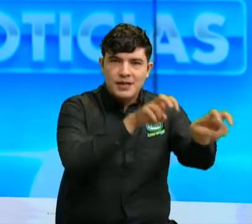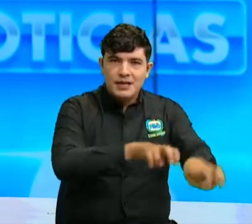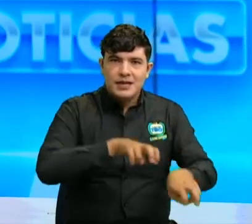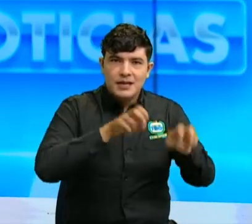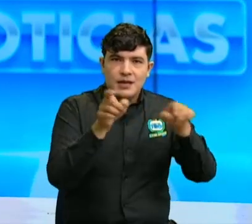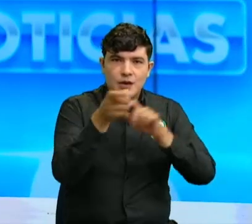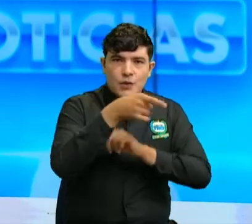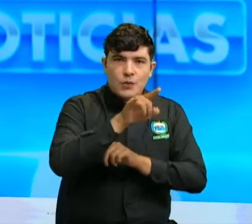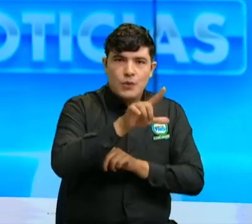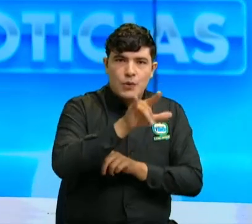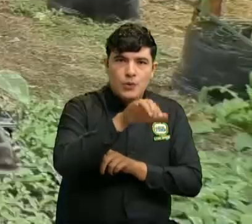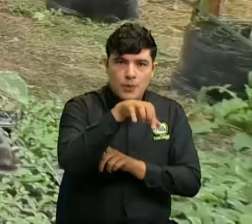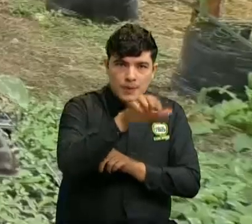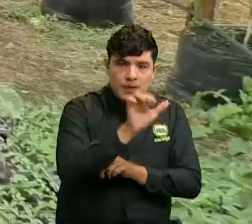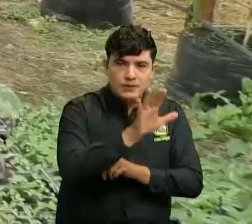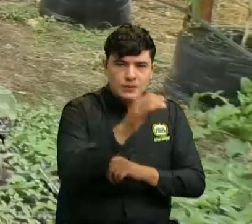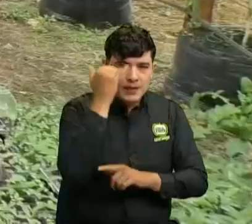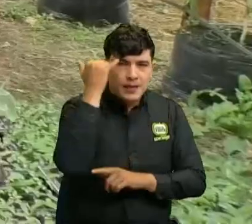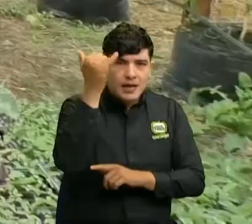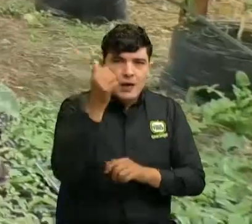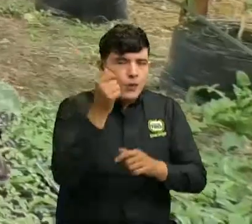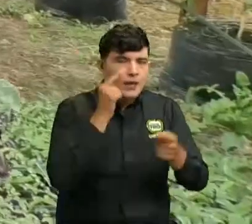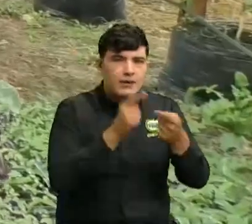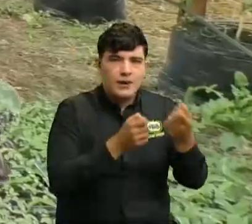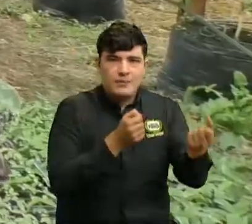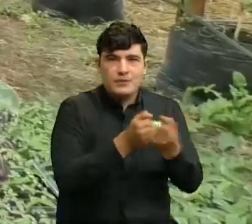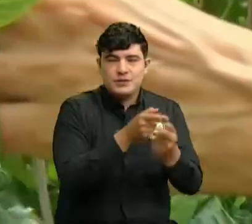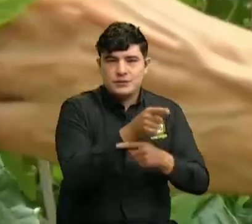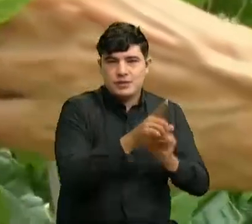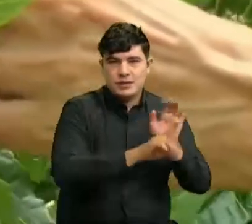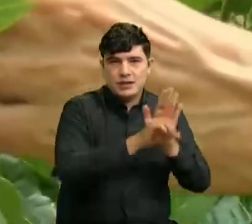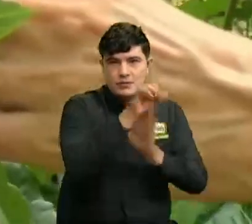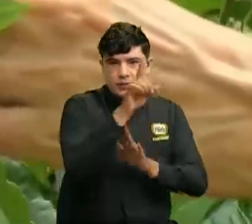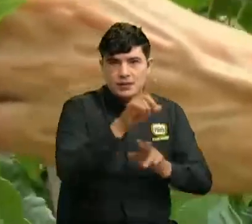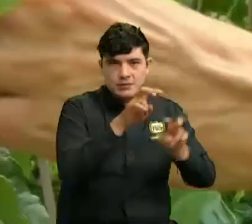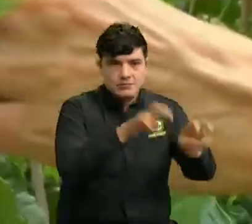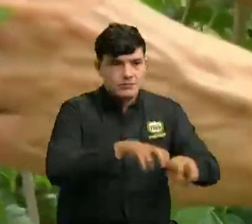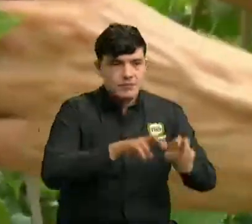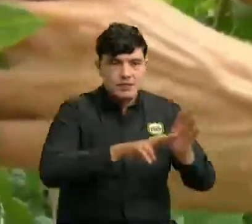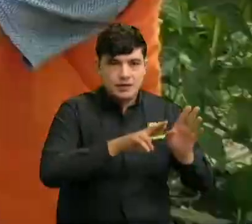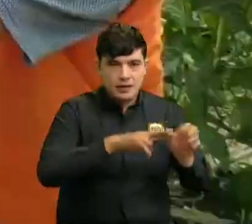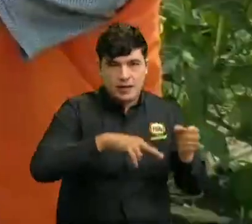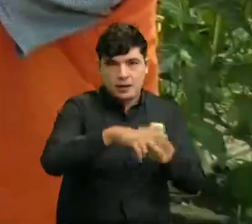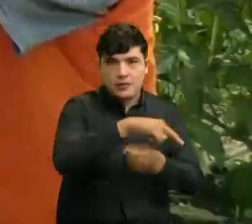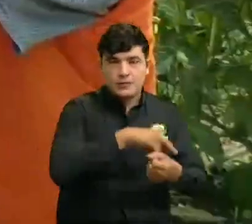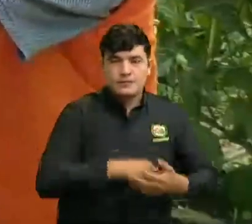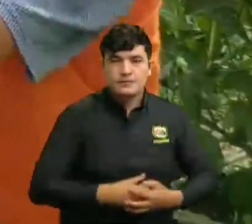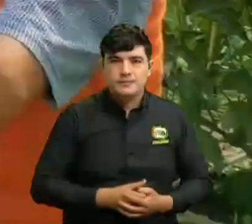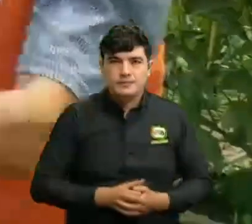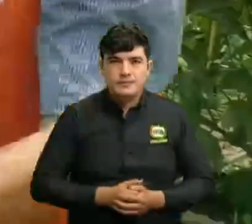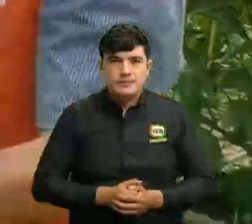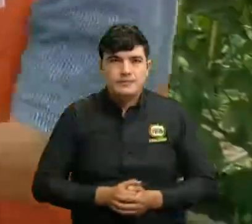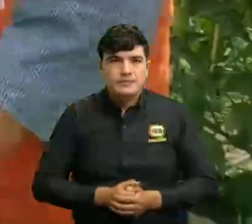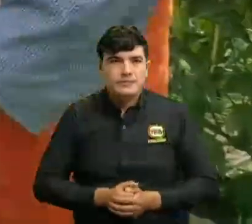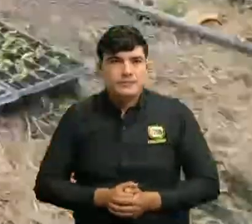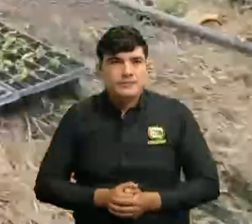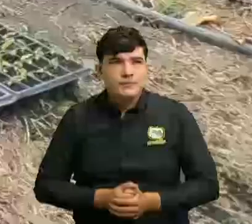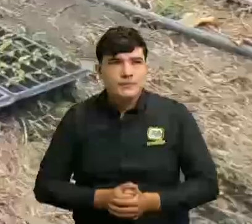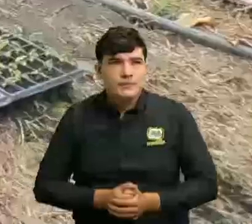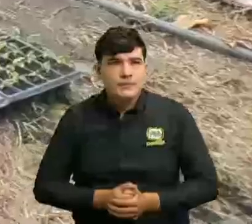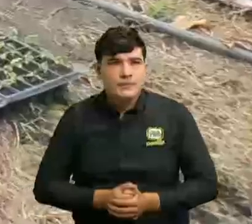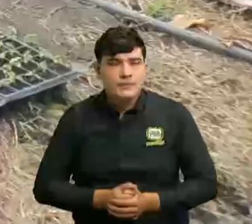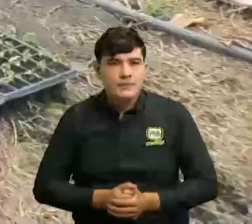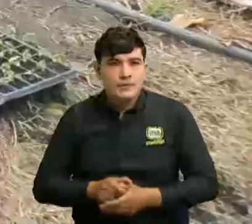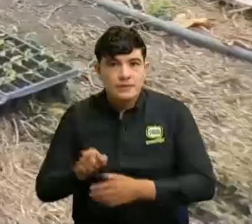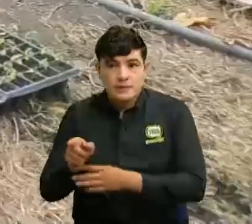desarrollo de la región para desarrollar la región en materia agropecuaria se adelanta un proyecto de investigación en el municipio de concepción